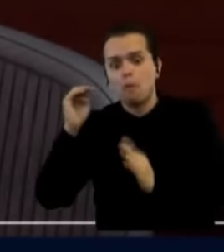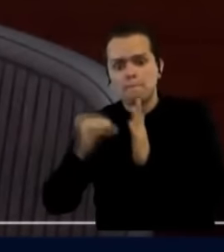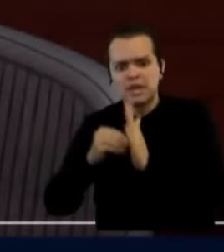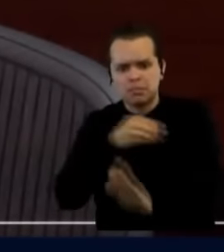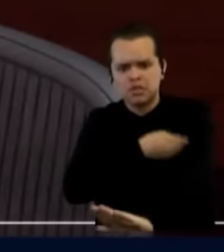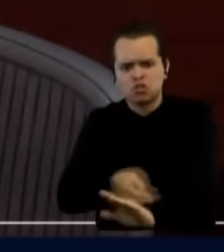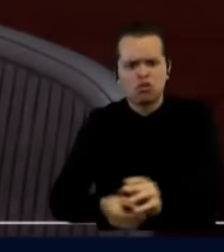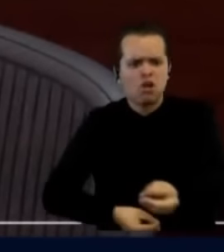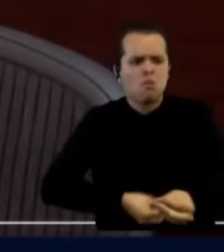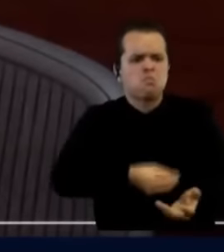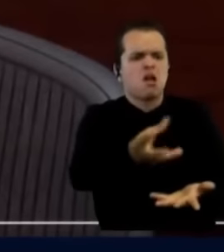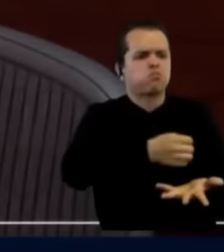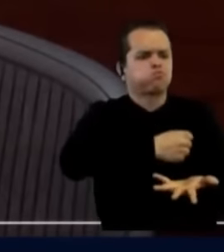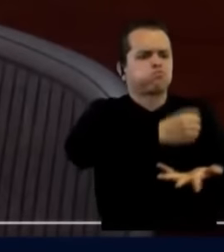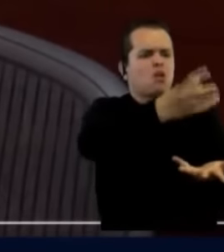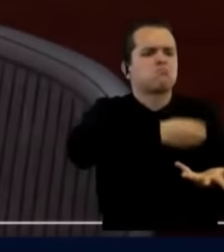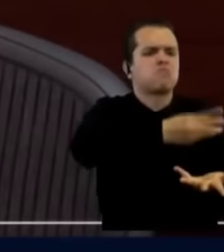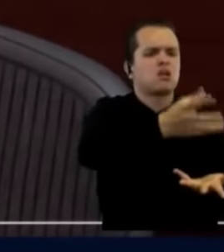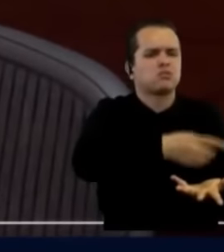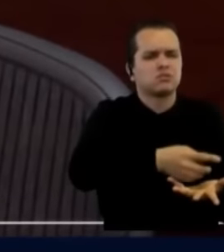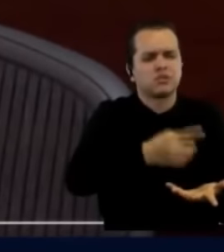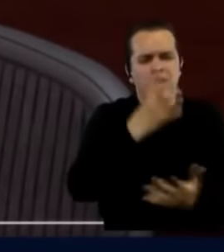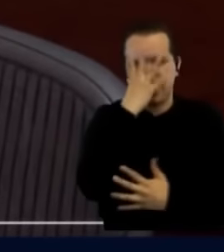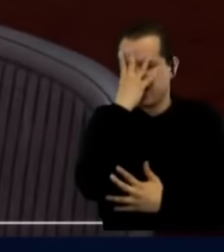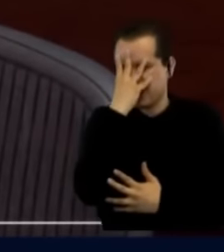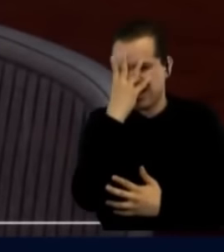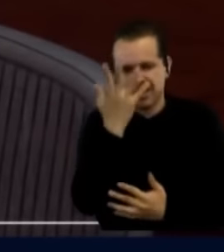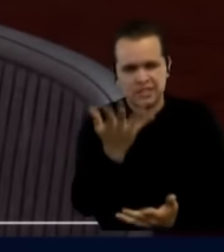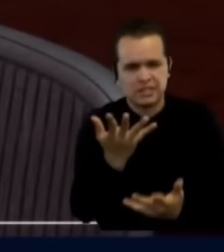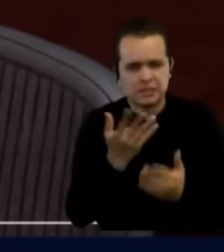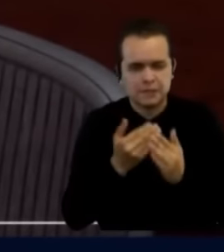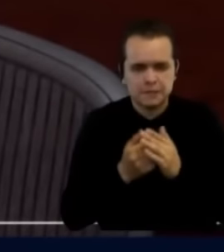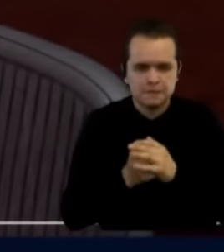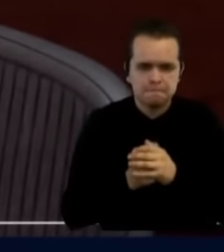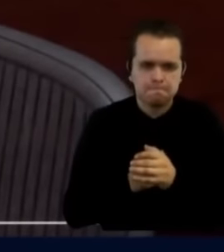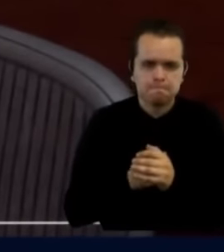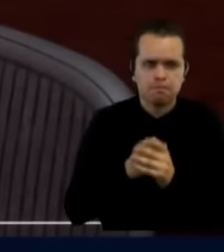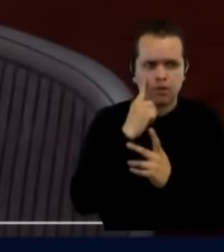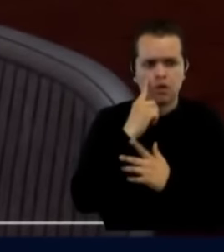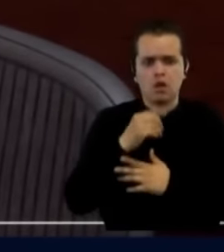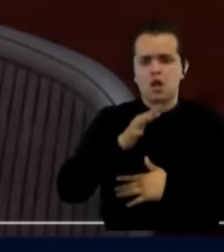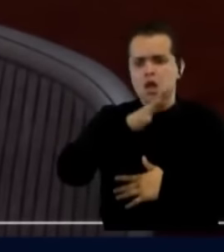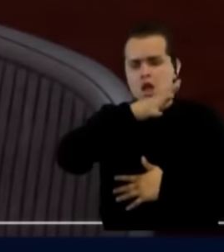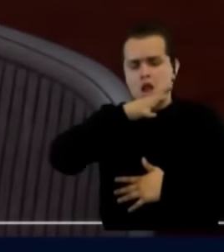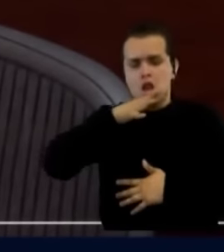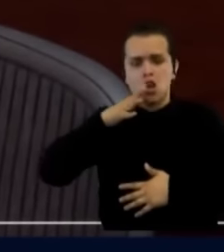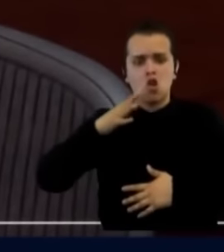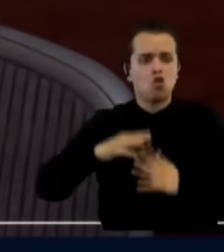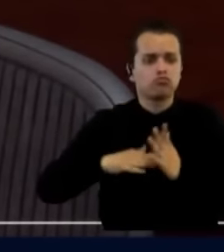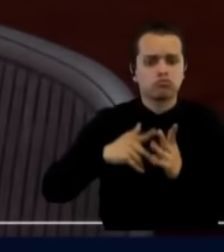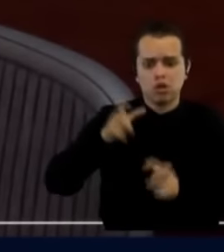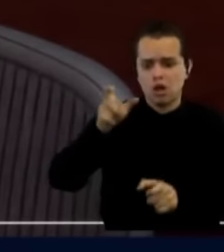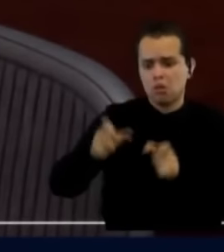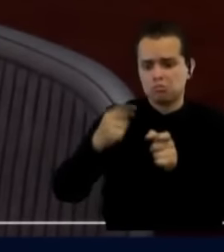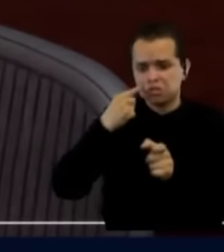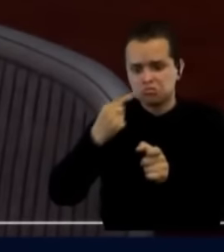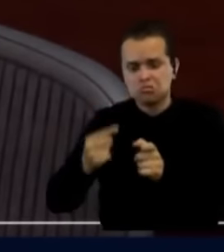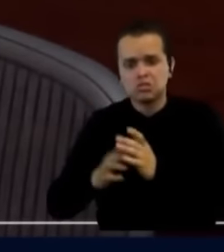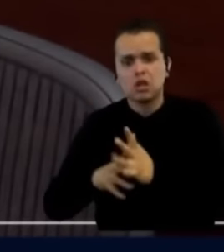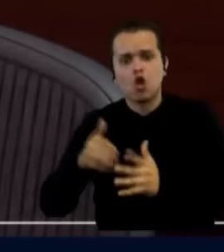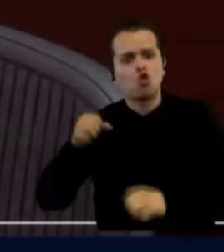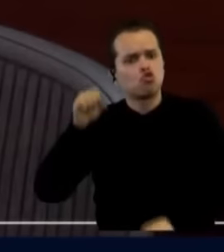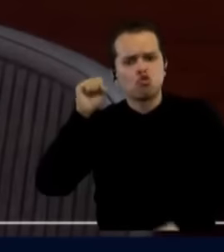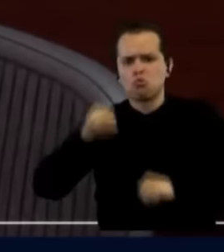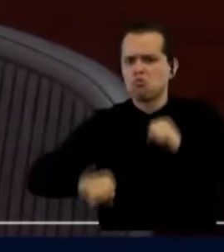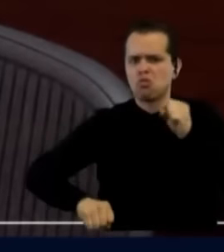¡Qué feria del dinero! ¡Qué sinvergüenzas! Los campesinos de Rosas Cauca hoy, presidente, no